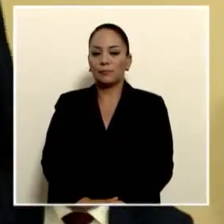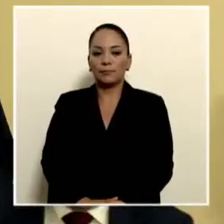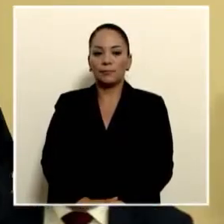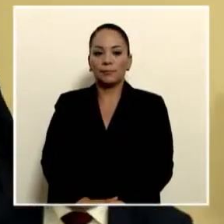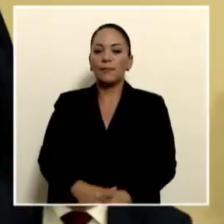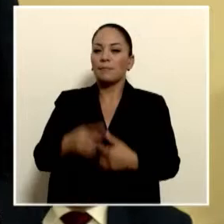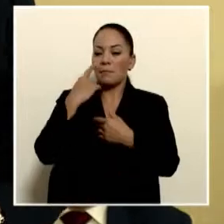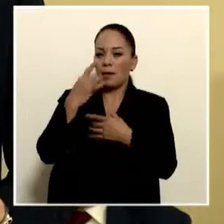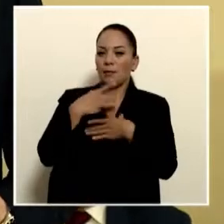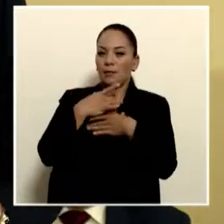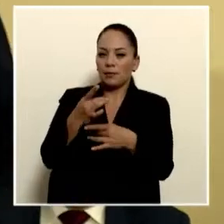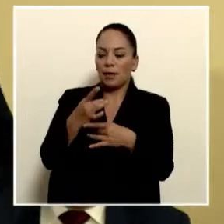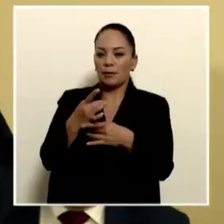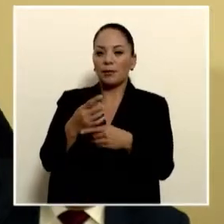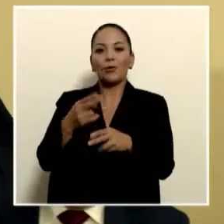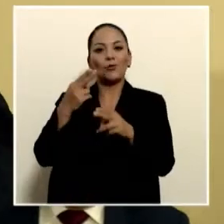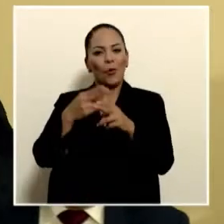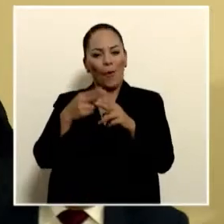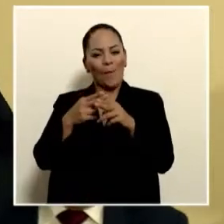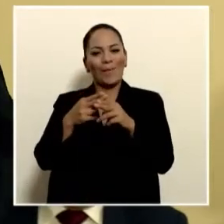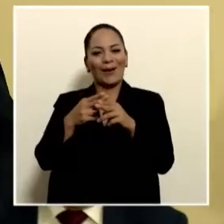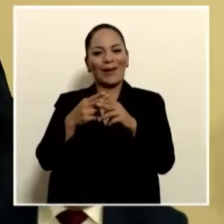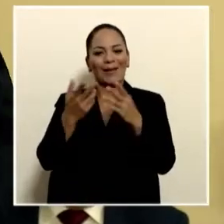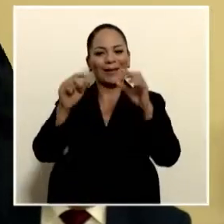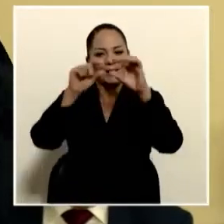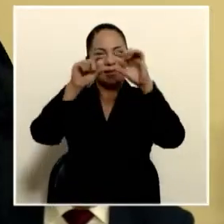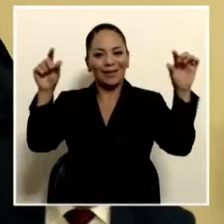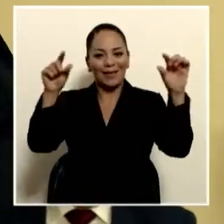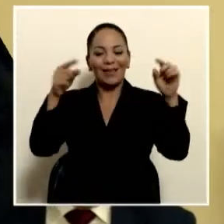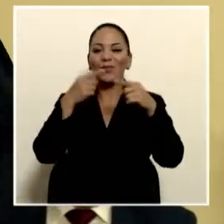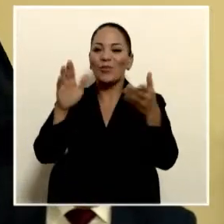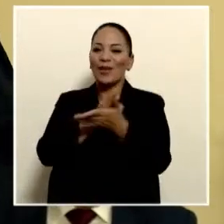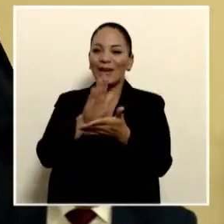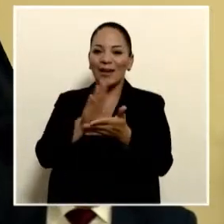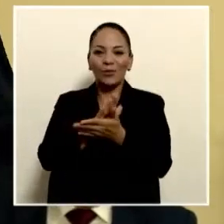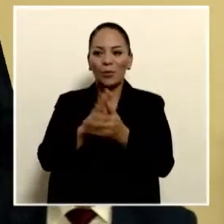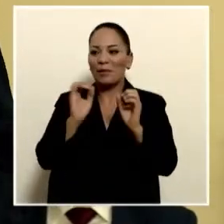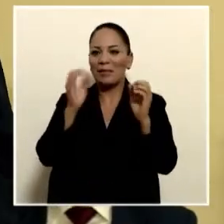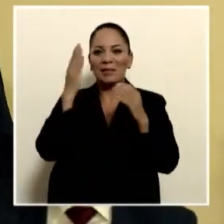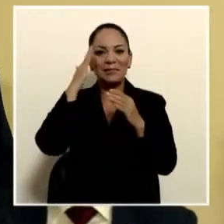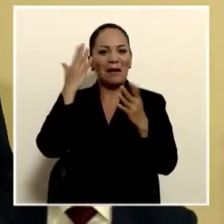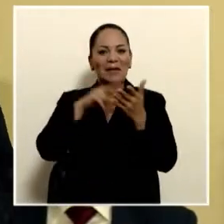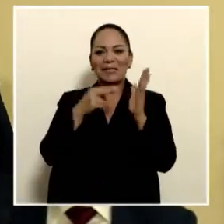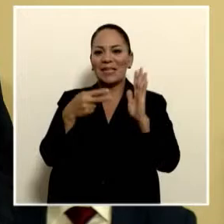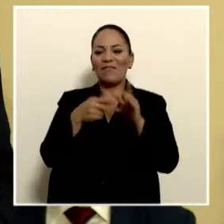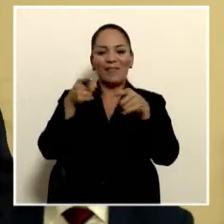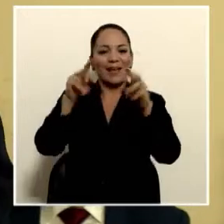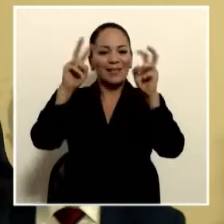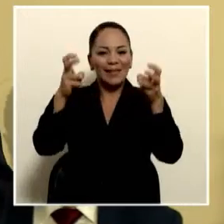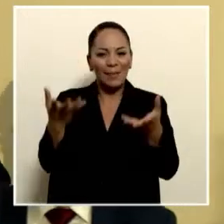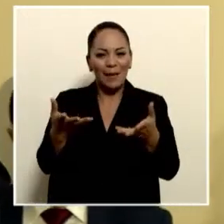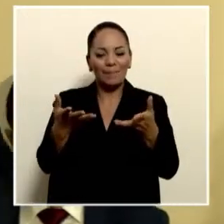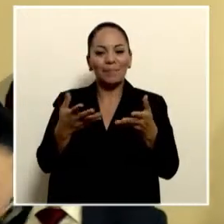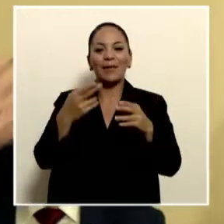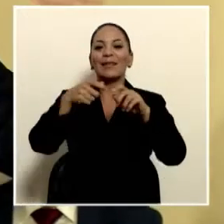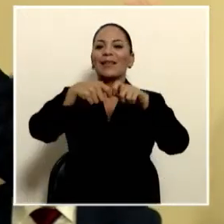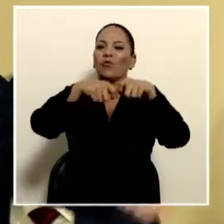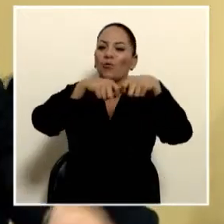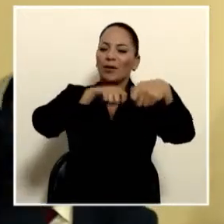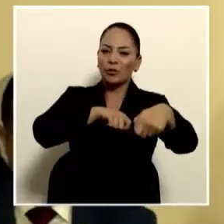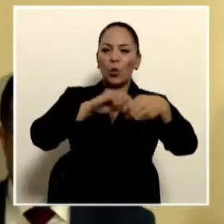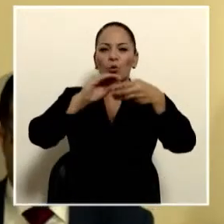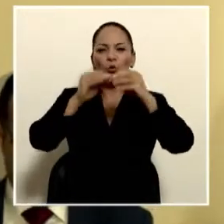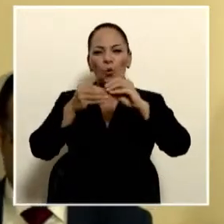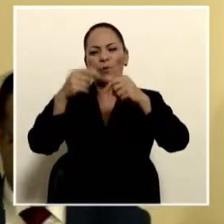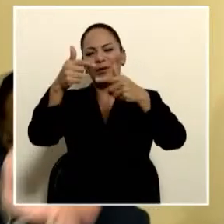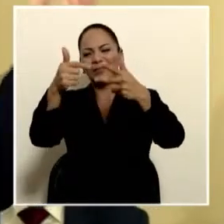Vean qué interesante el nombre de un artículo, de un decreto. Nadie sabe de qué se trata esto, ¿verdad? Derogación del número tal